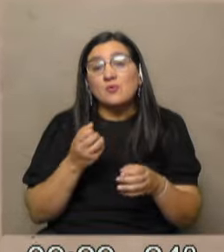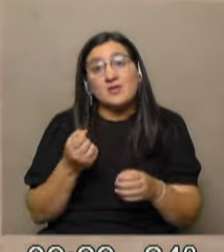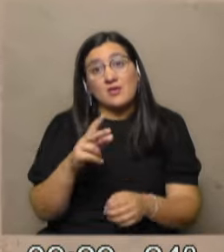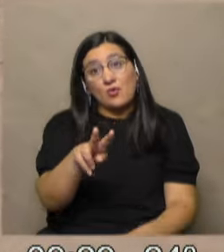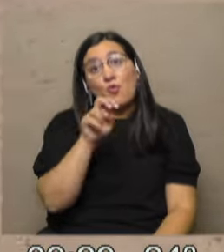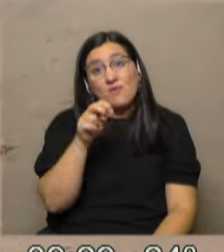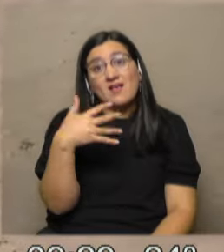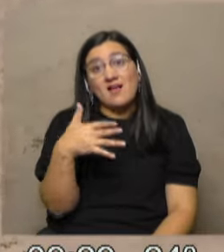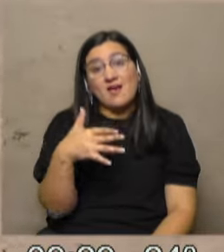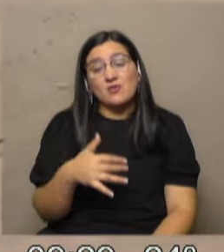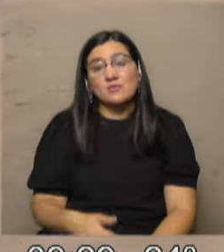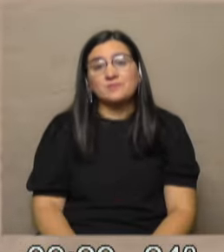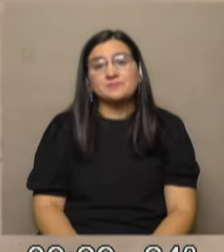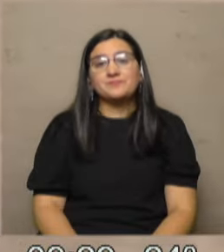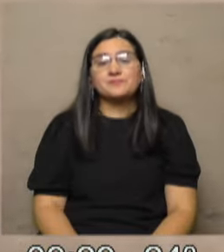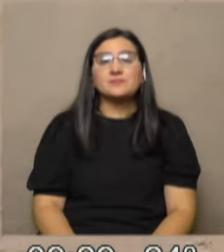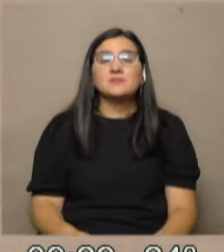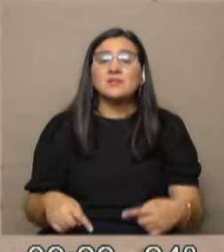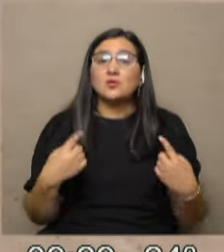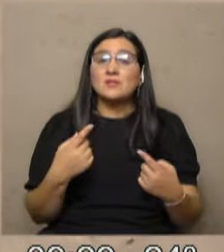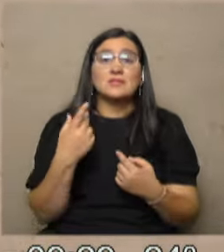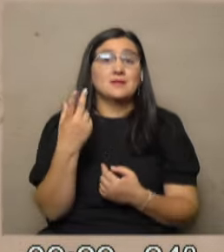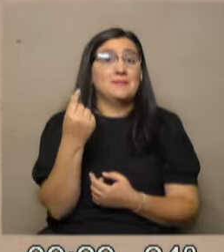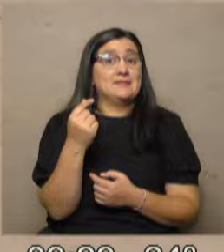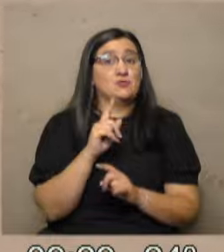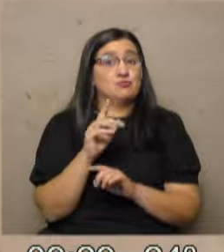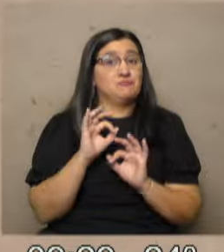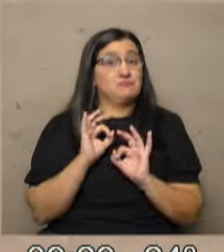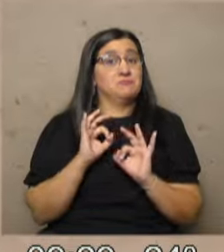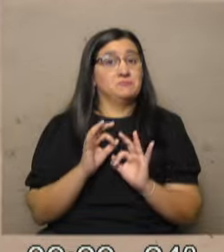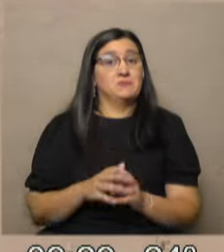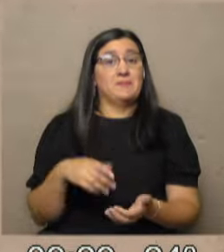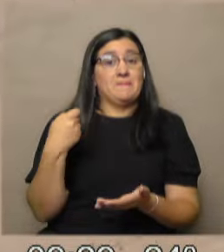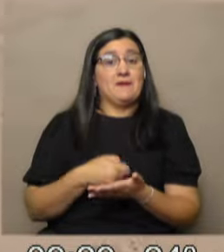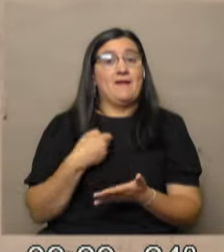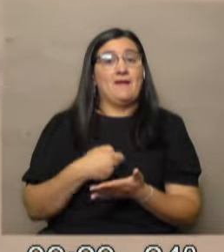caro y yo sé que nuestras economías no están dando clavos.